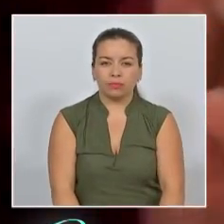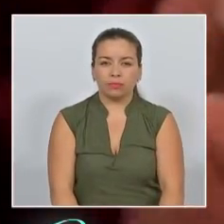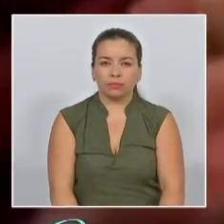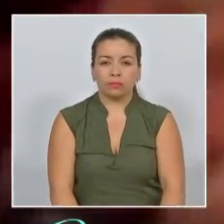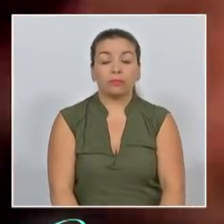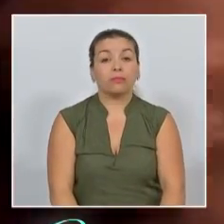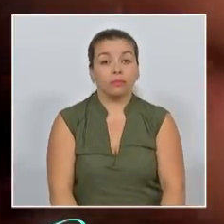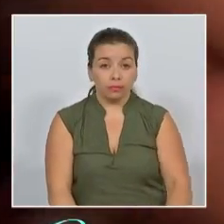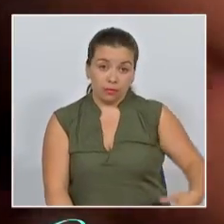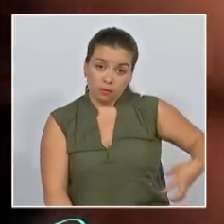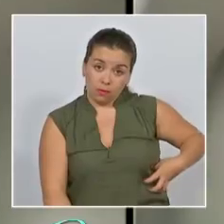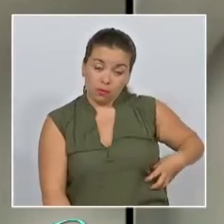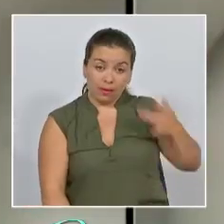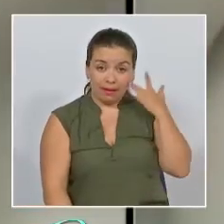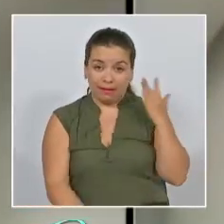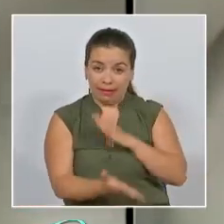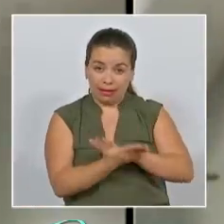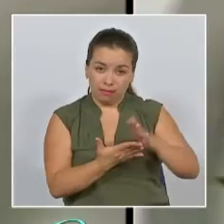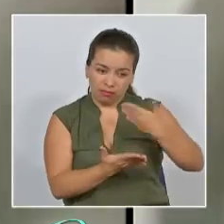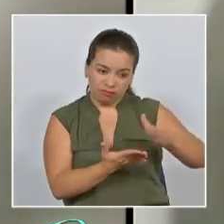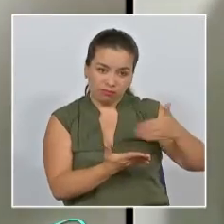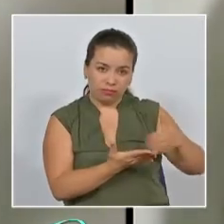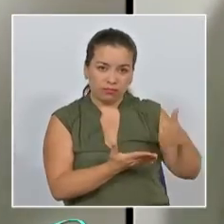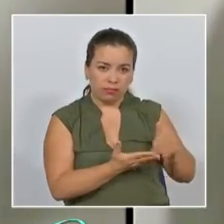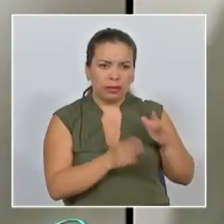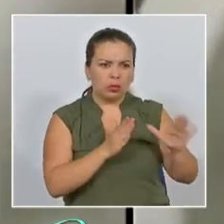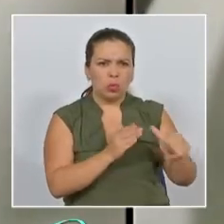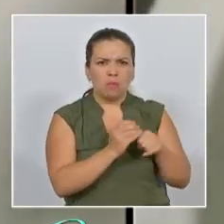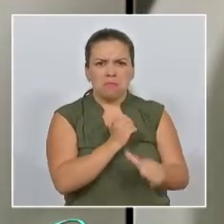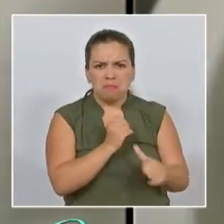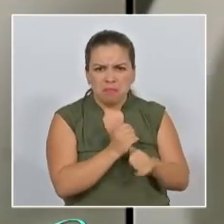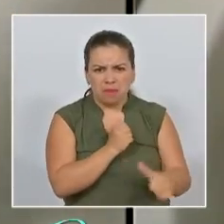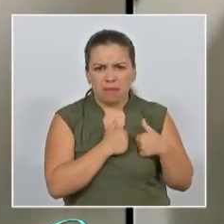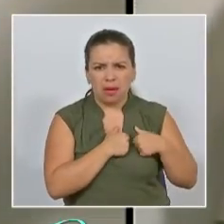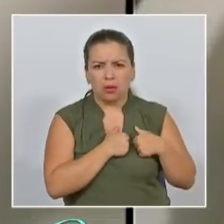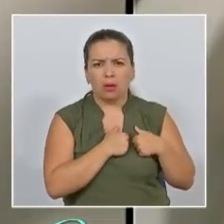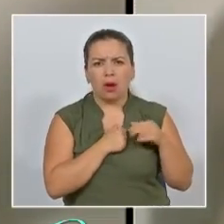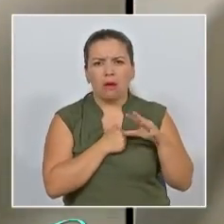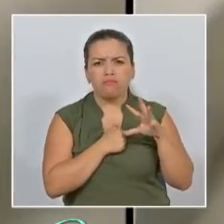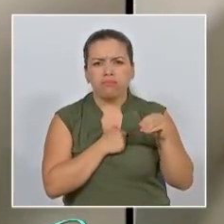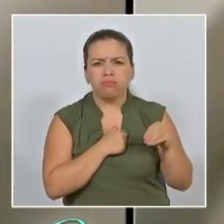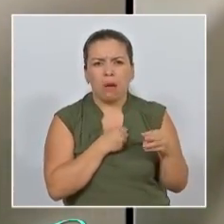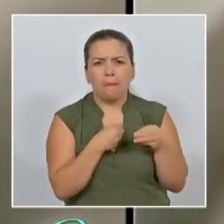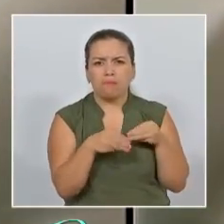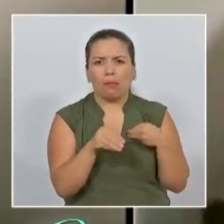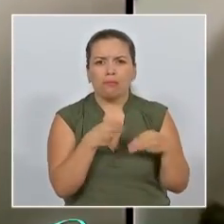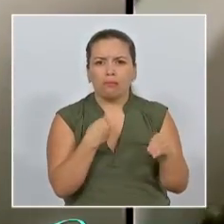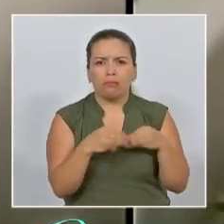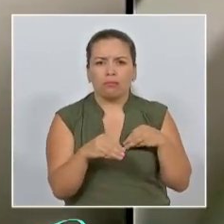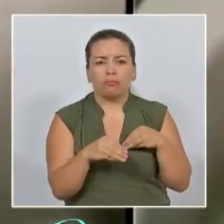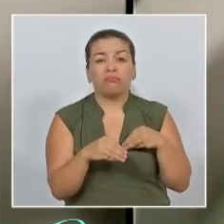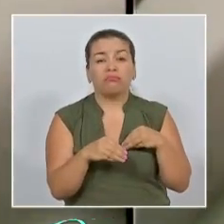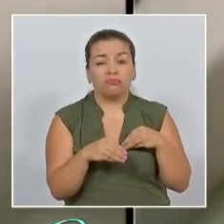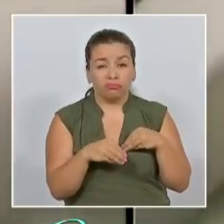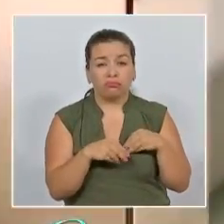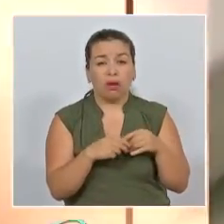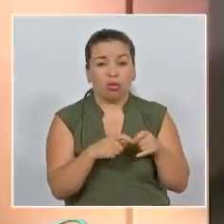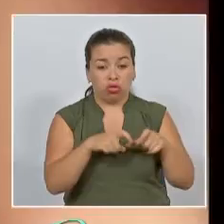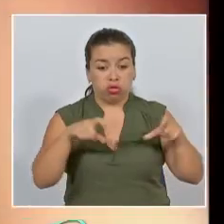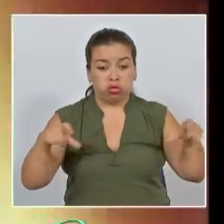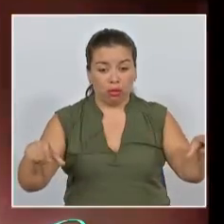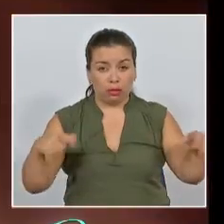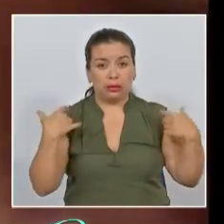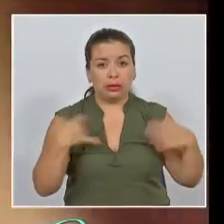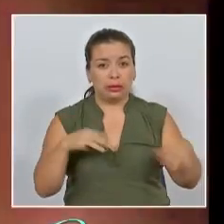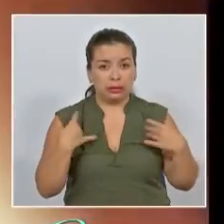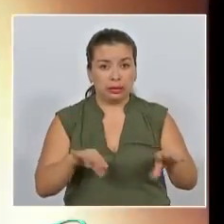Con la limpieza de colon se ha llegado a desechar materia fecal con consistencia de plástico, de hasta más de 2 metros de longitud.